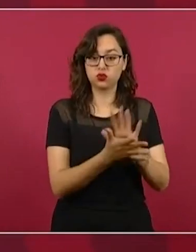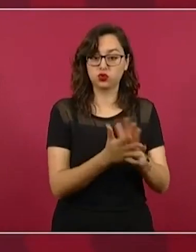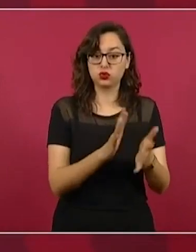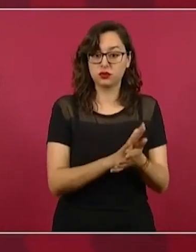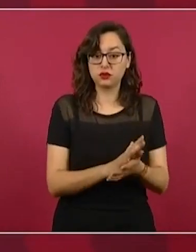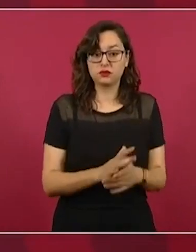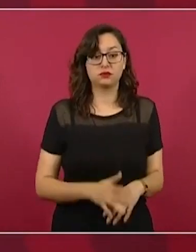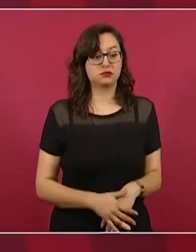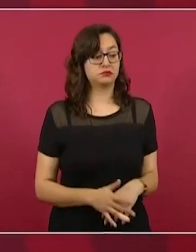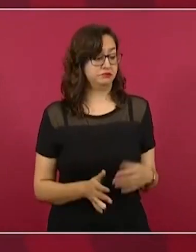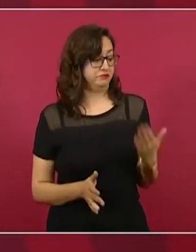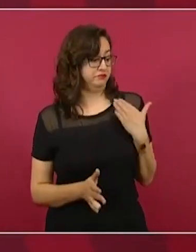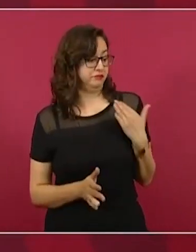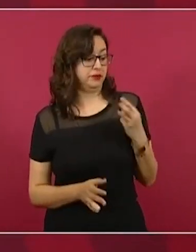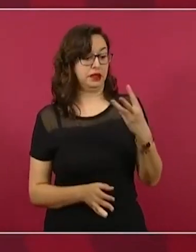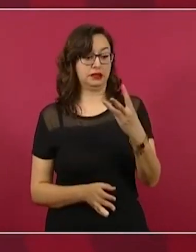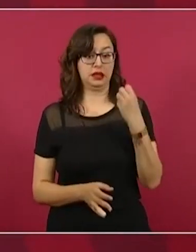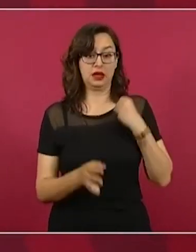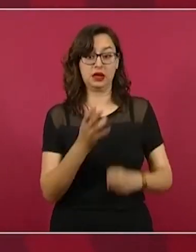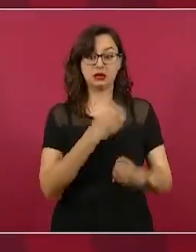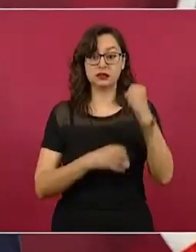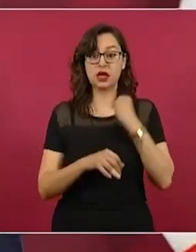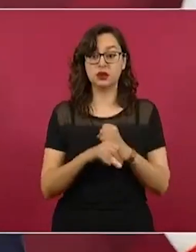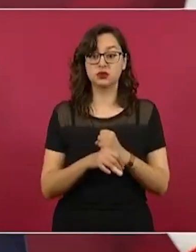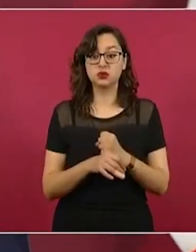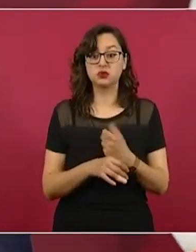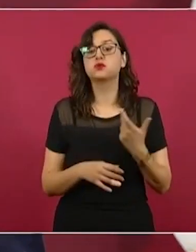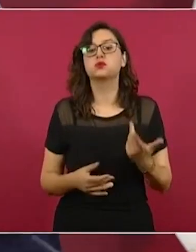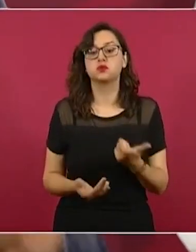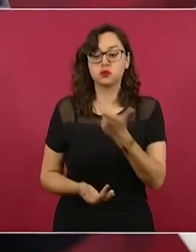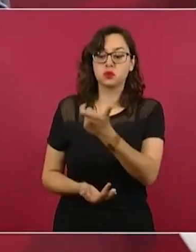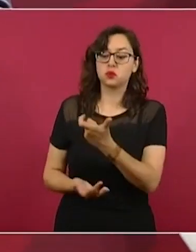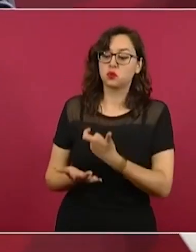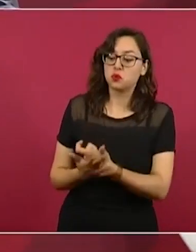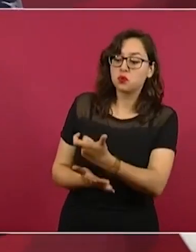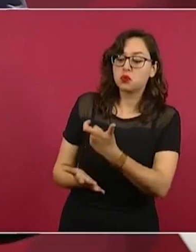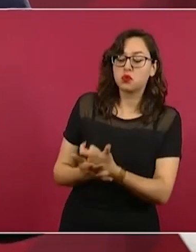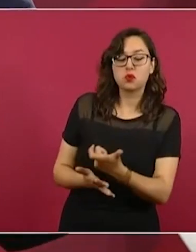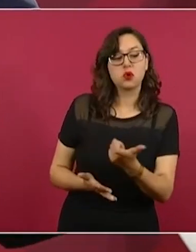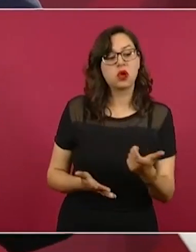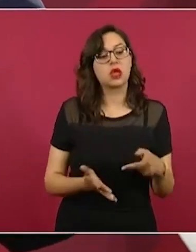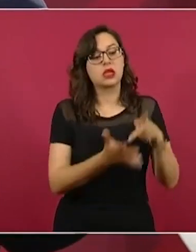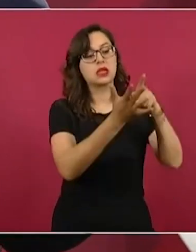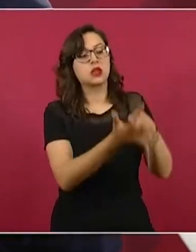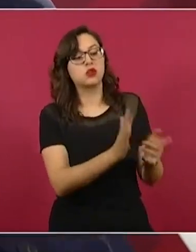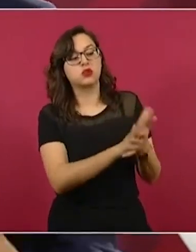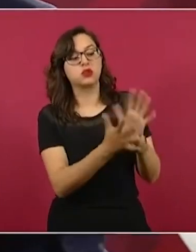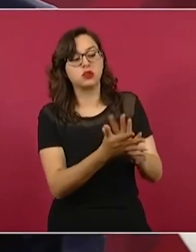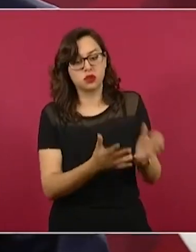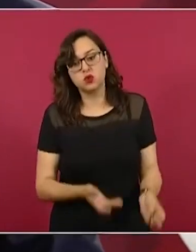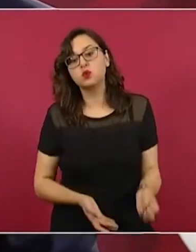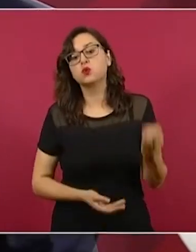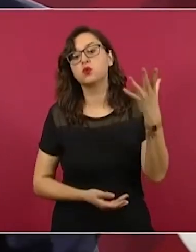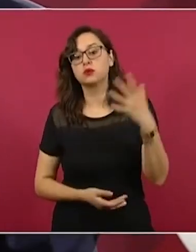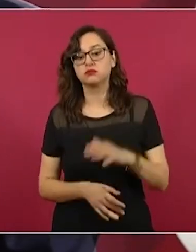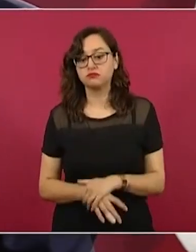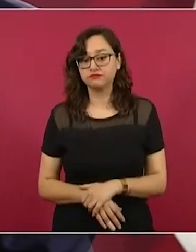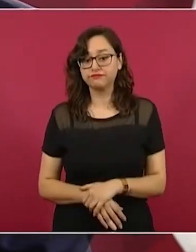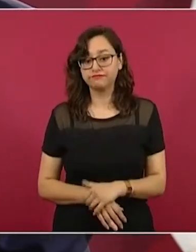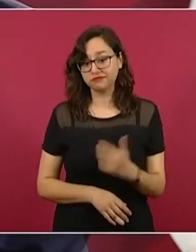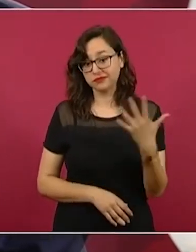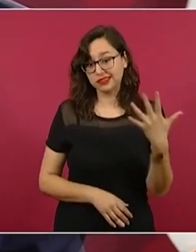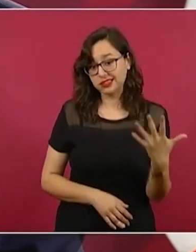alcanzaba solo para 5 kilos el salario mínimo. Por eso, con la colaboración del